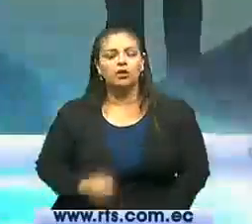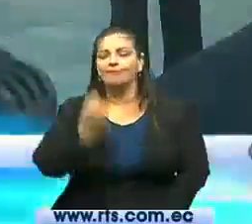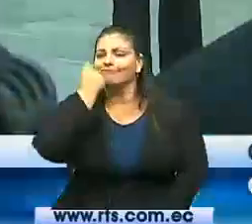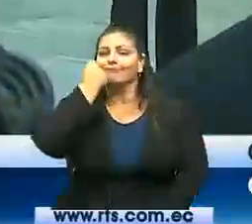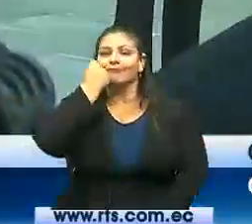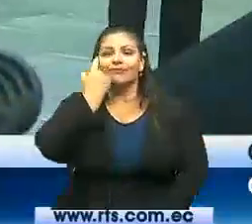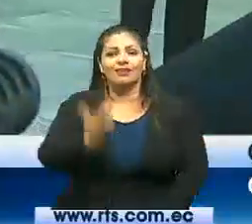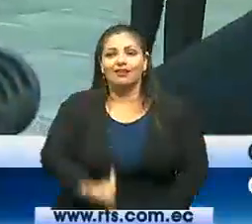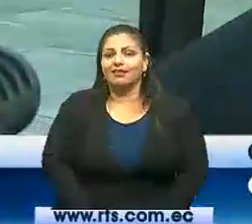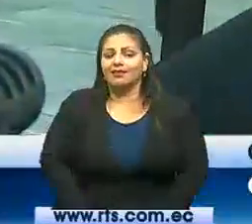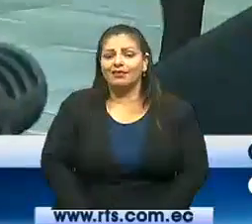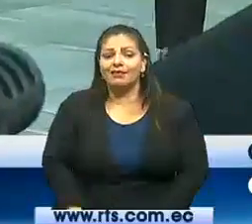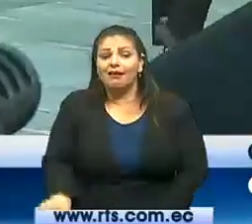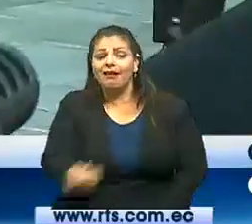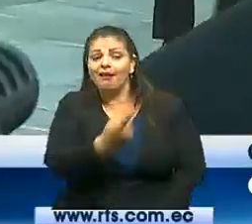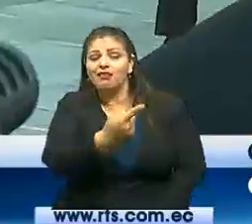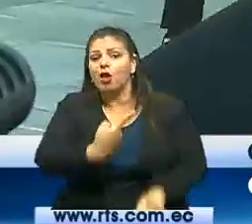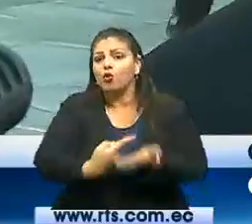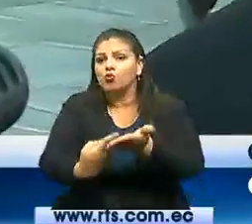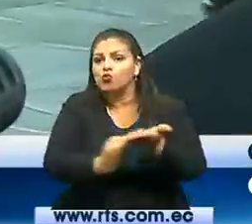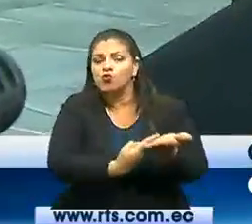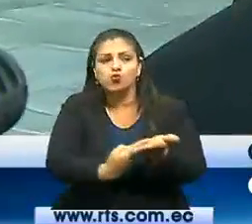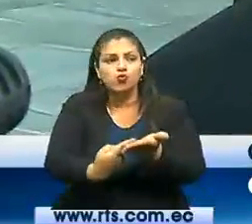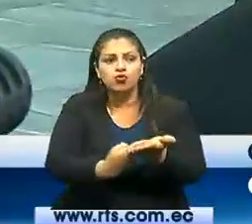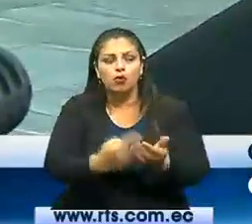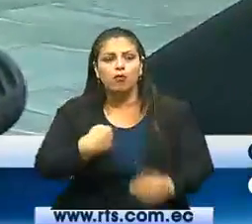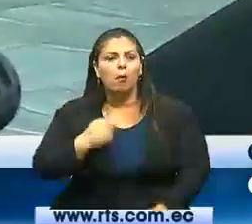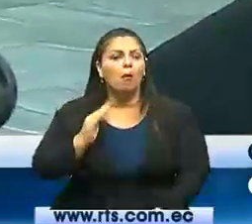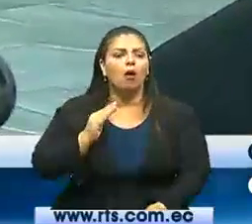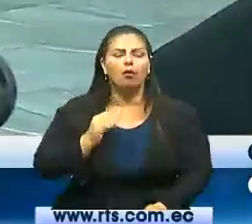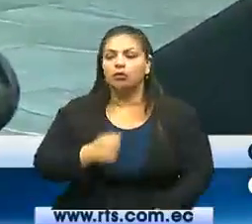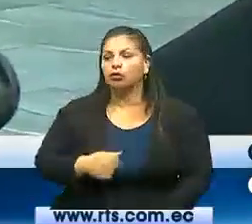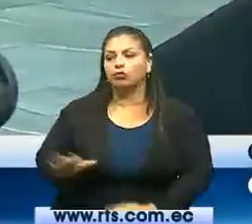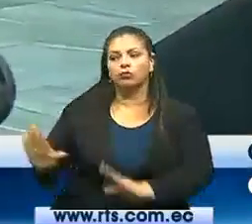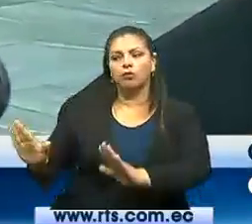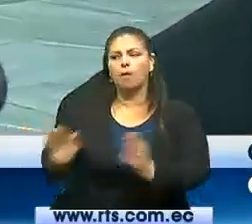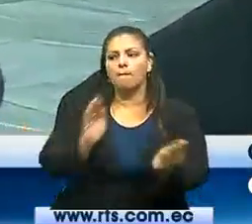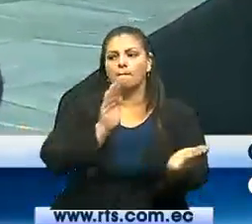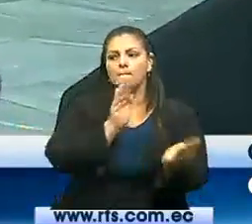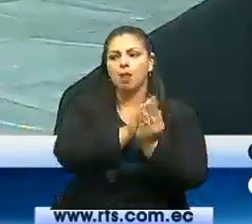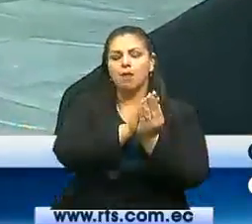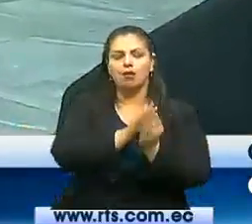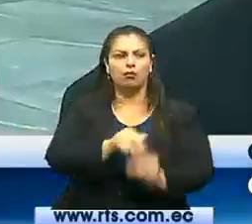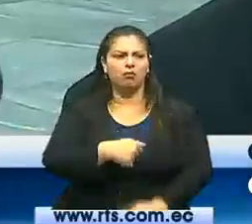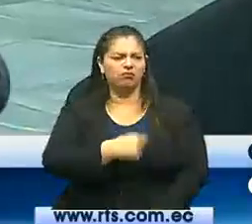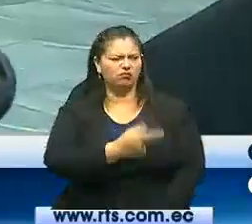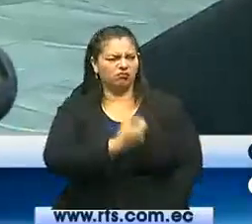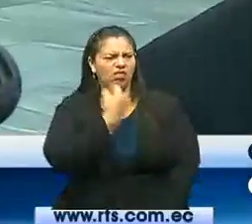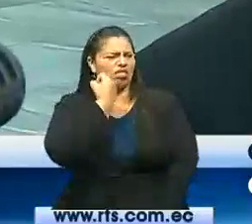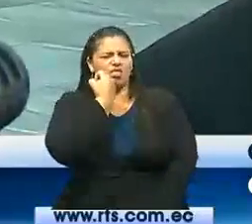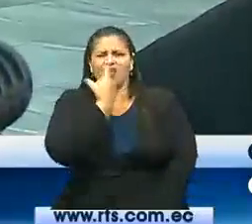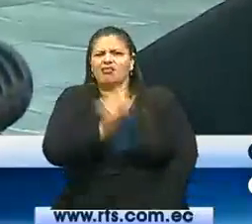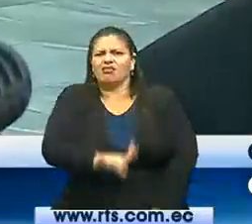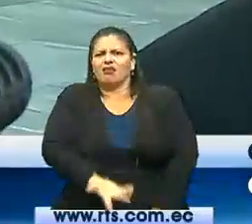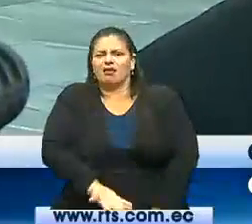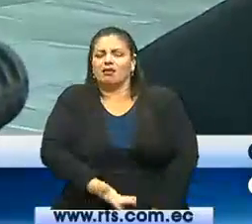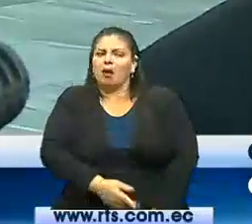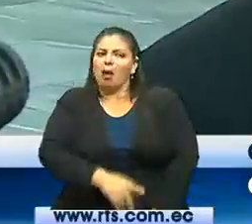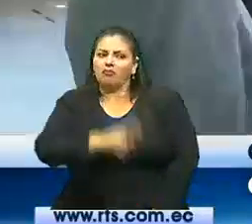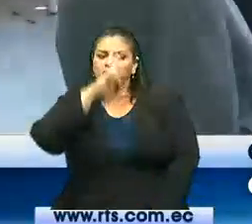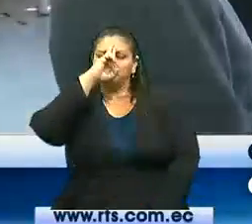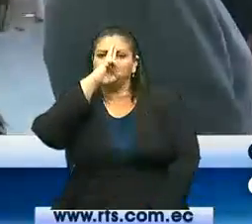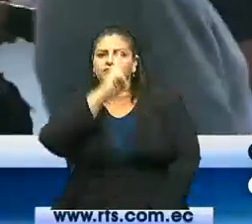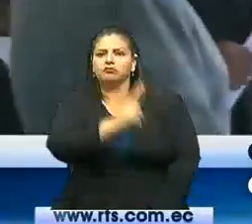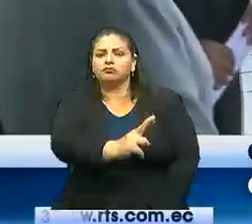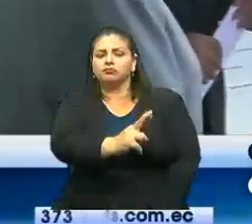cuál es la circunstancia, la razón, pero vamos a respetar profundamente tanto la decisión judicial como de fiscalía de seguir manteniendo la reserva de esta